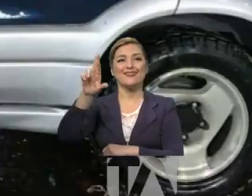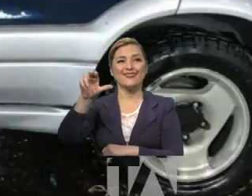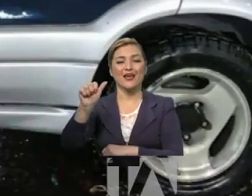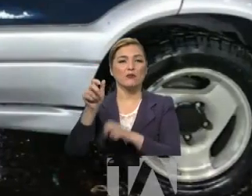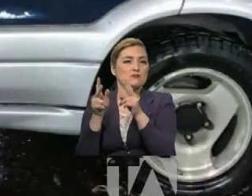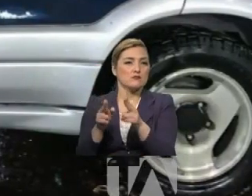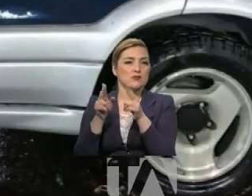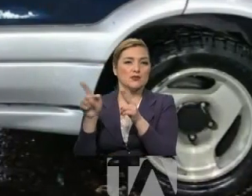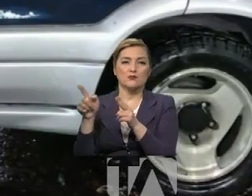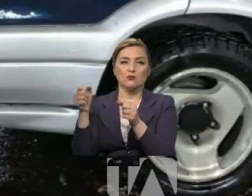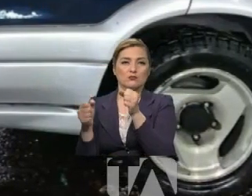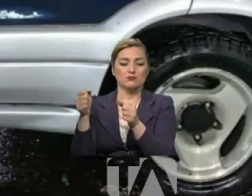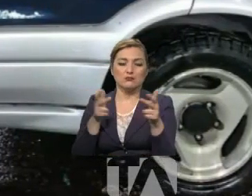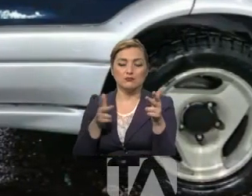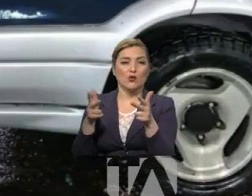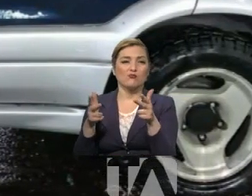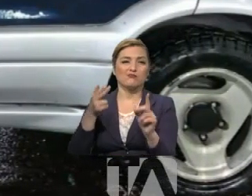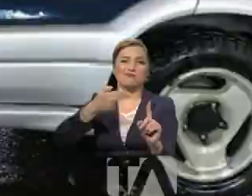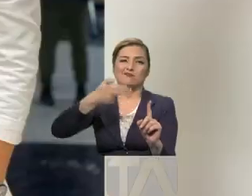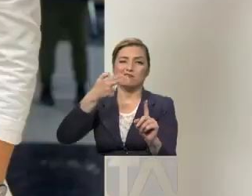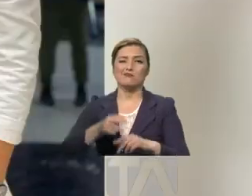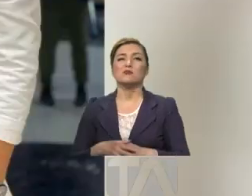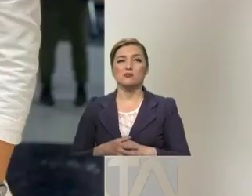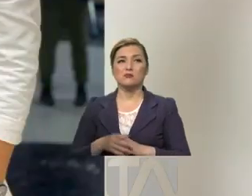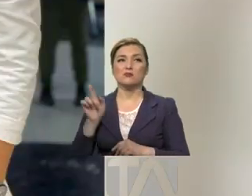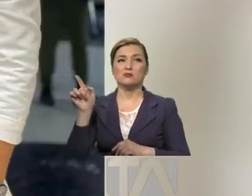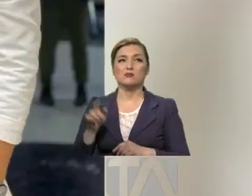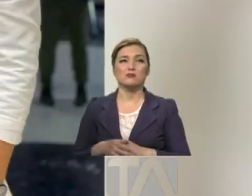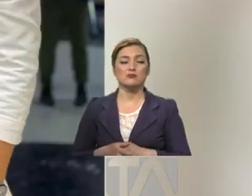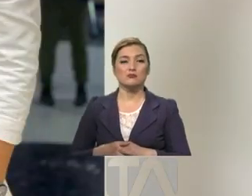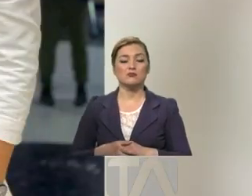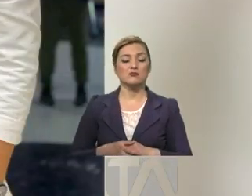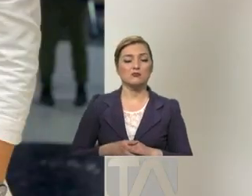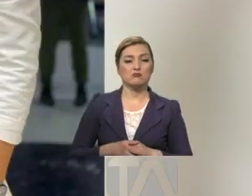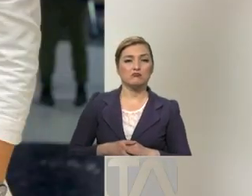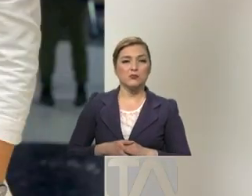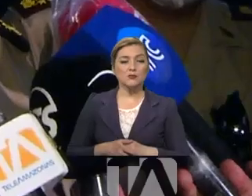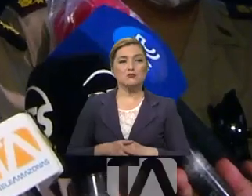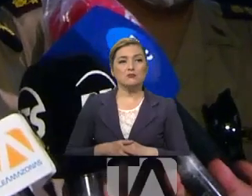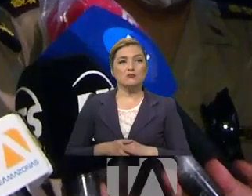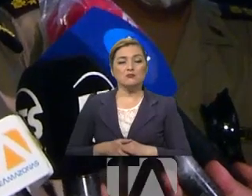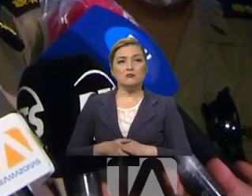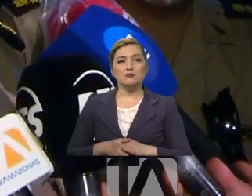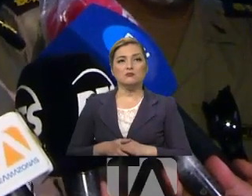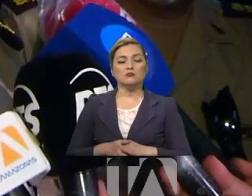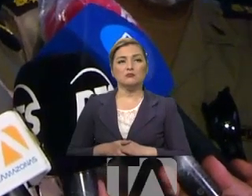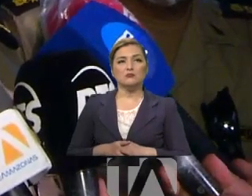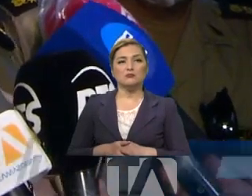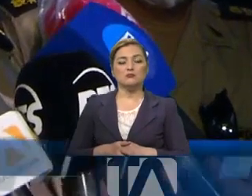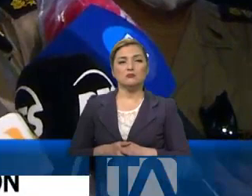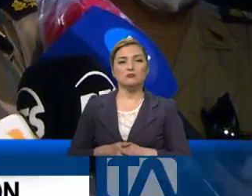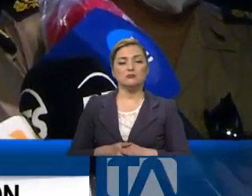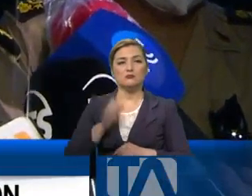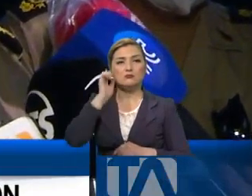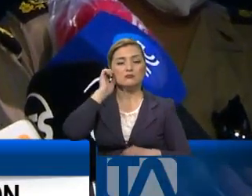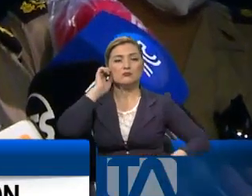mismo automotor en el que se habrían movilizado los asesinos del presentador de televisión Efraín Ruales. Continuamos desarrollando nuestro proceso